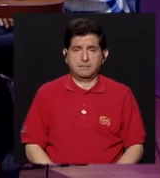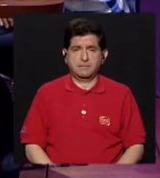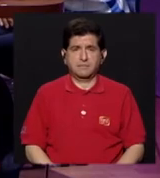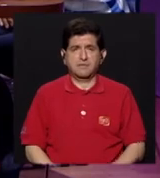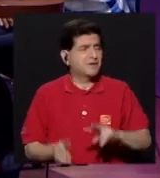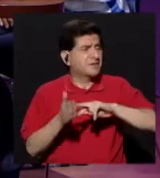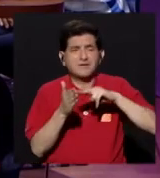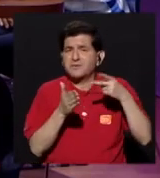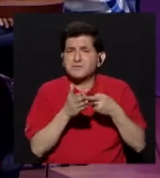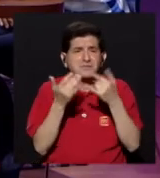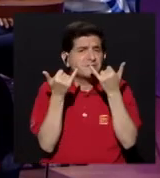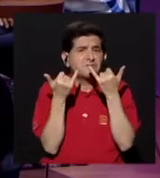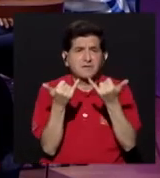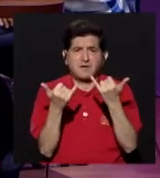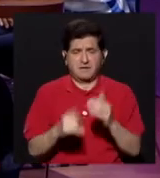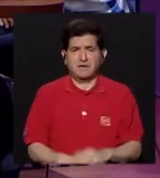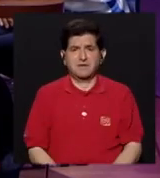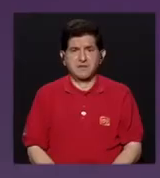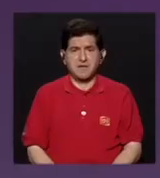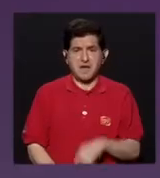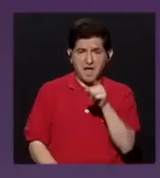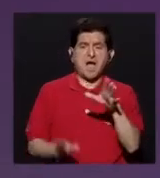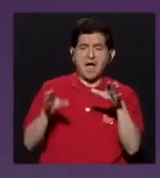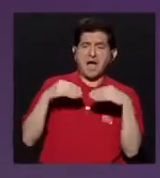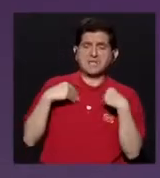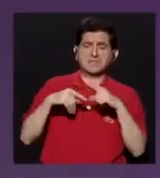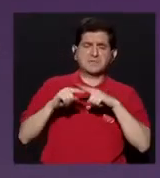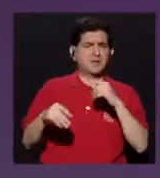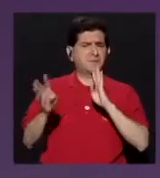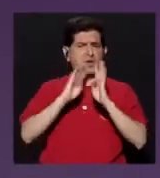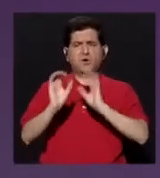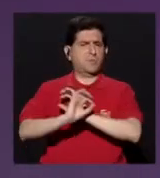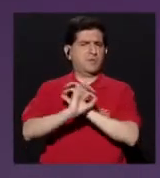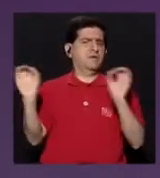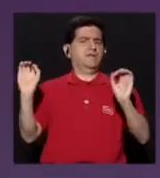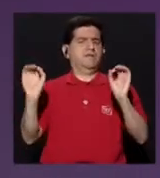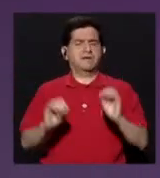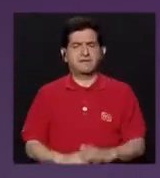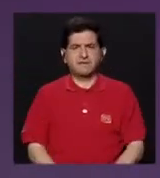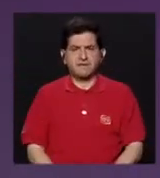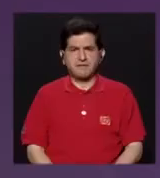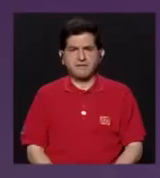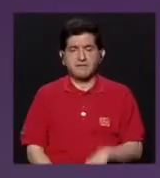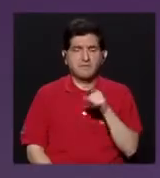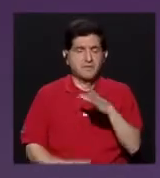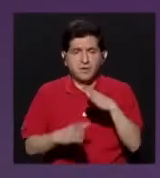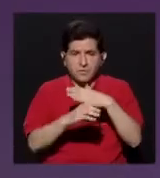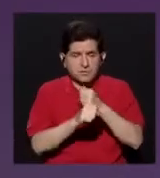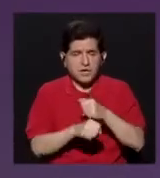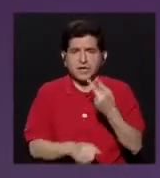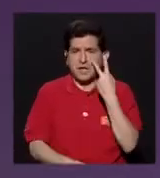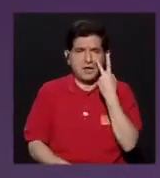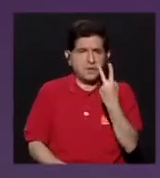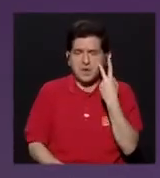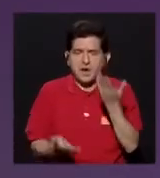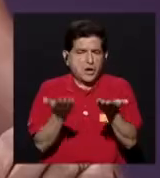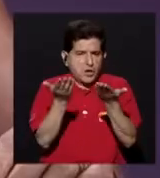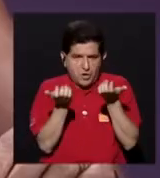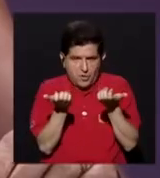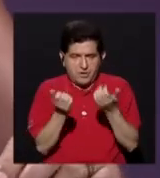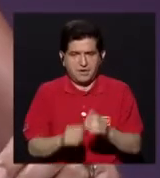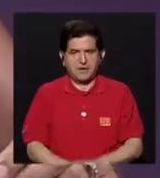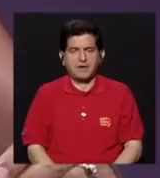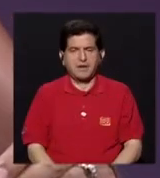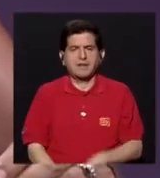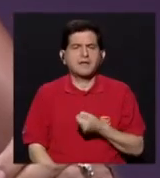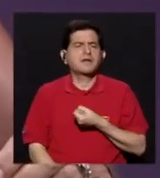Que es ya porque ok, te acepto, pero no me cuentes nada de tu vida. No quiero saber nada de lo que hacen y no quiero verlo, ver que